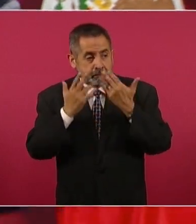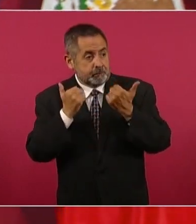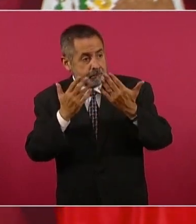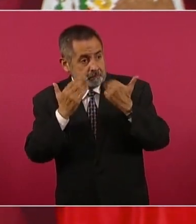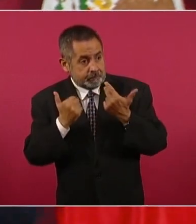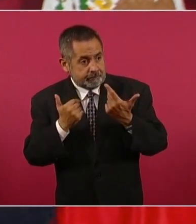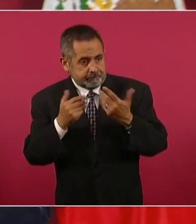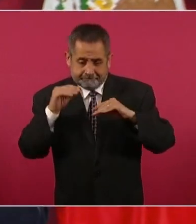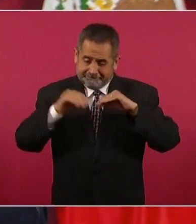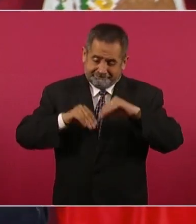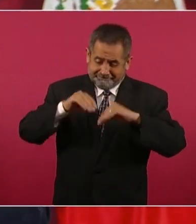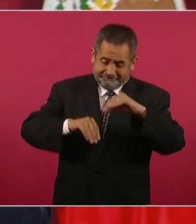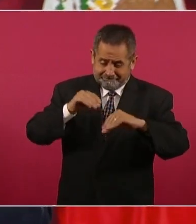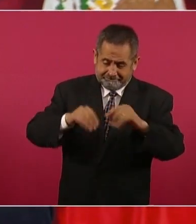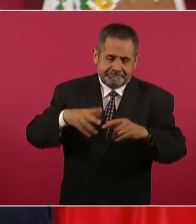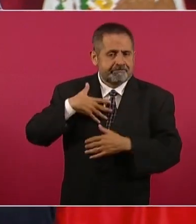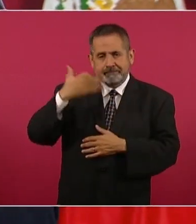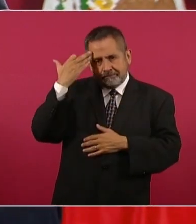lleva tiempo.